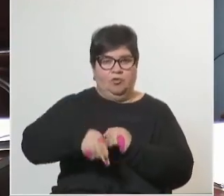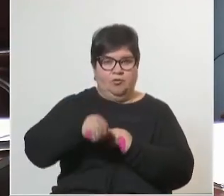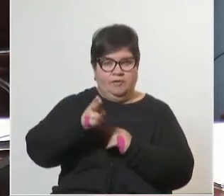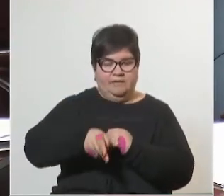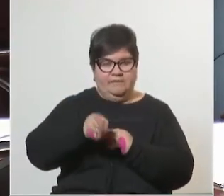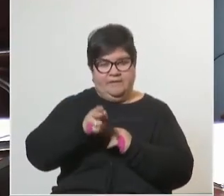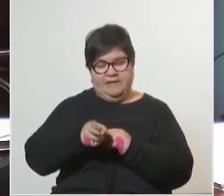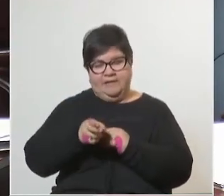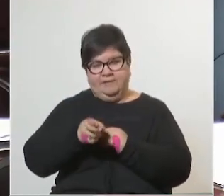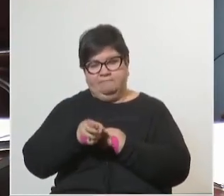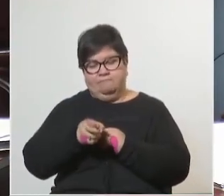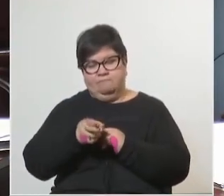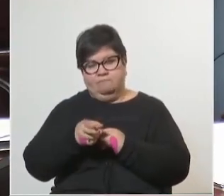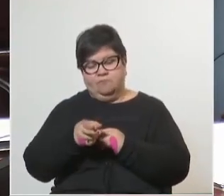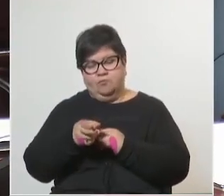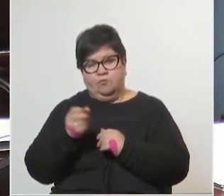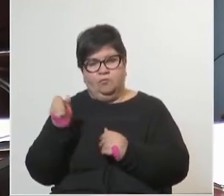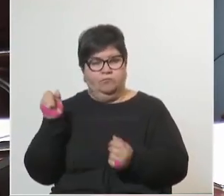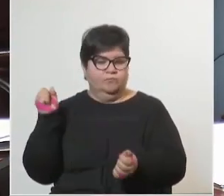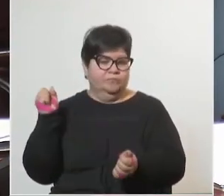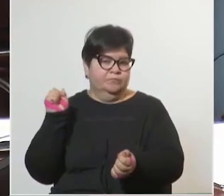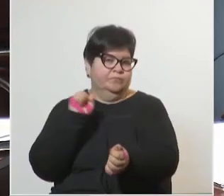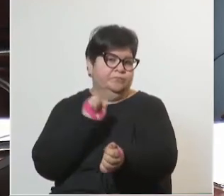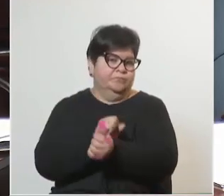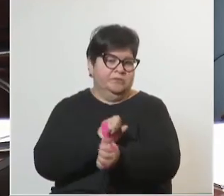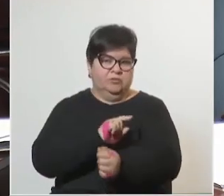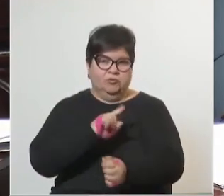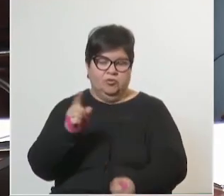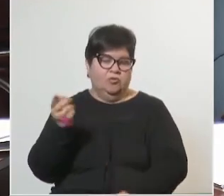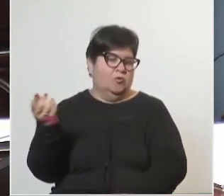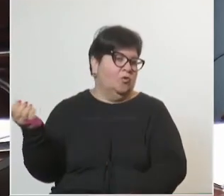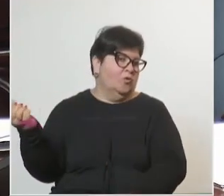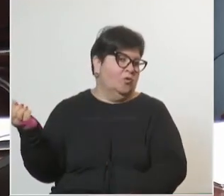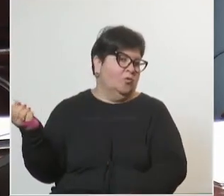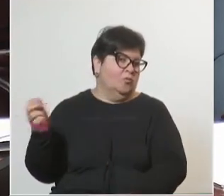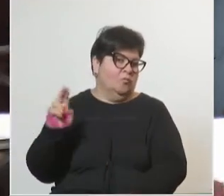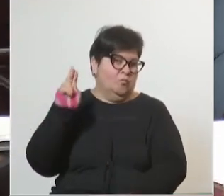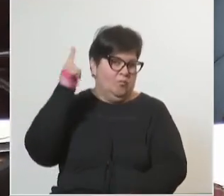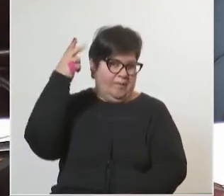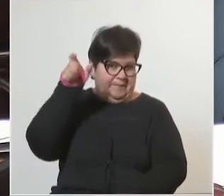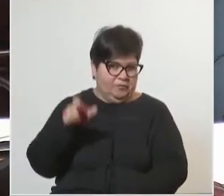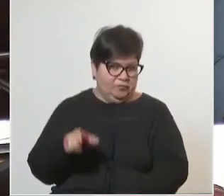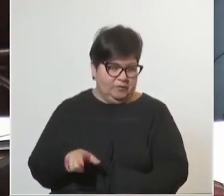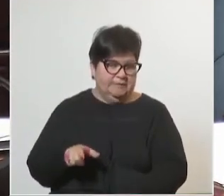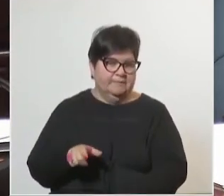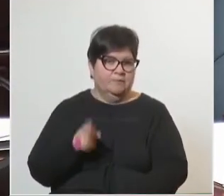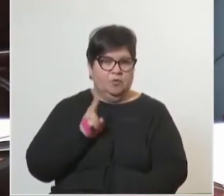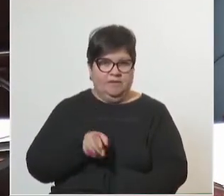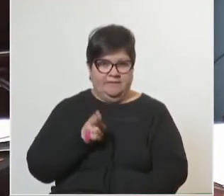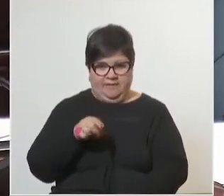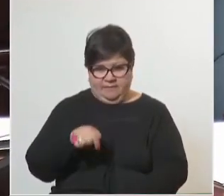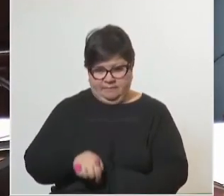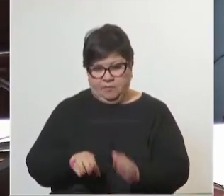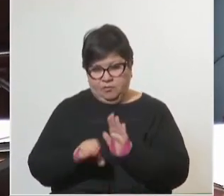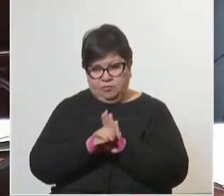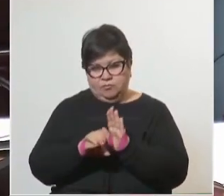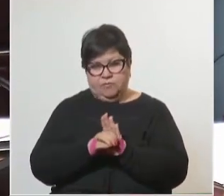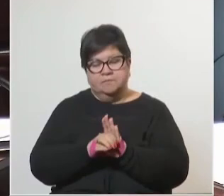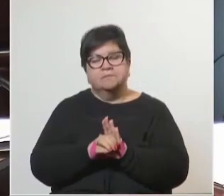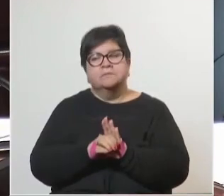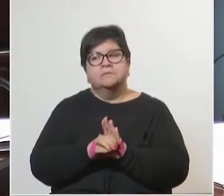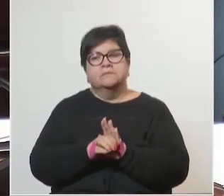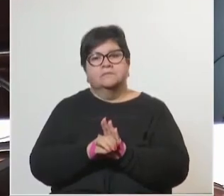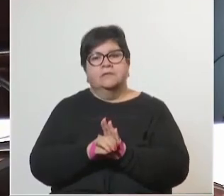muerte, señala: en ningún caso se permitirá que las cárceles sirvan para